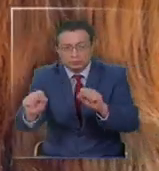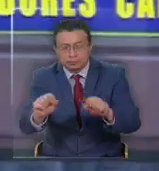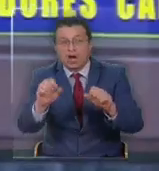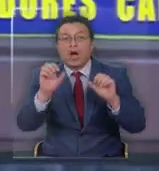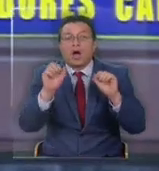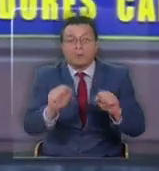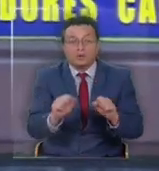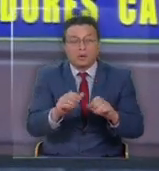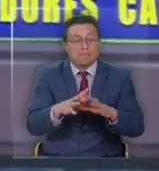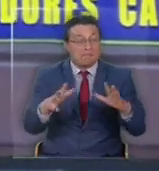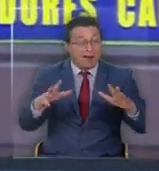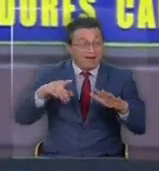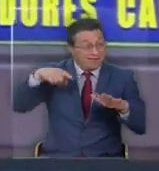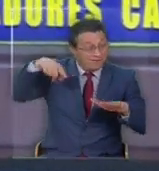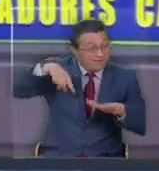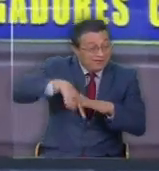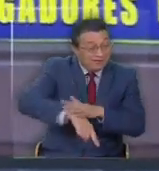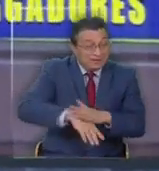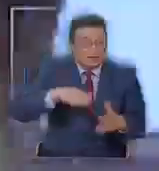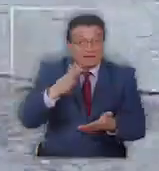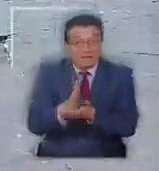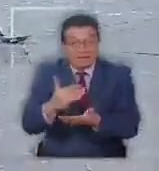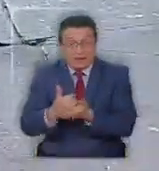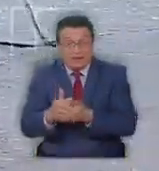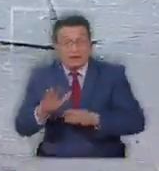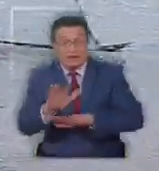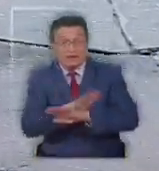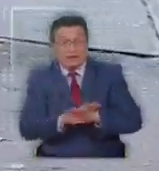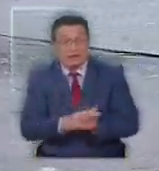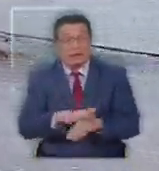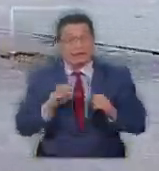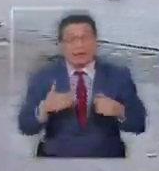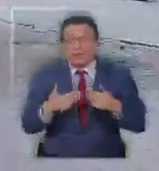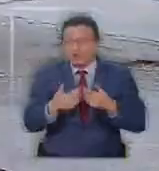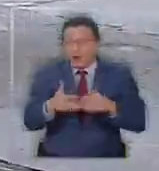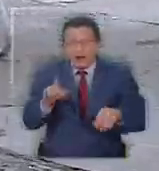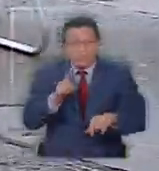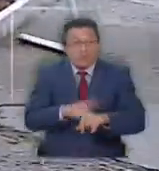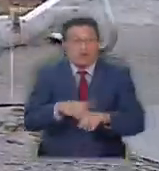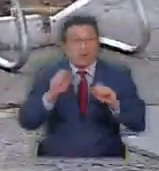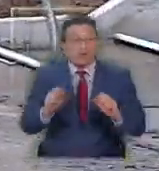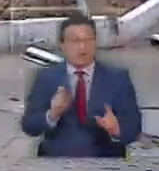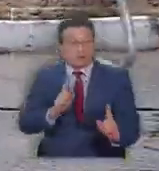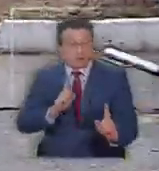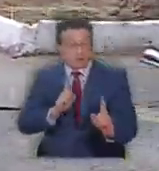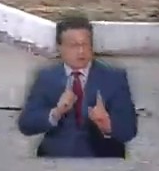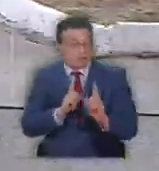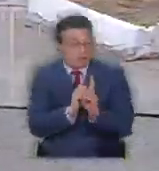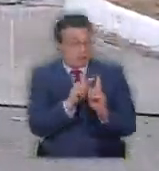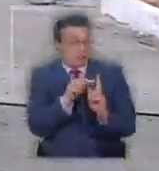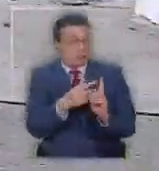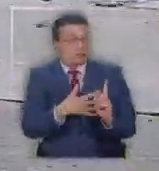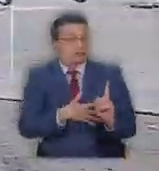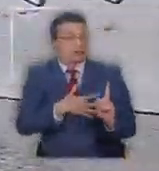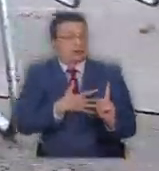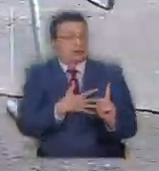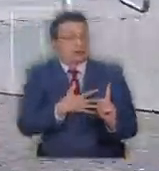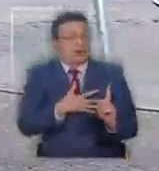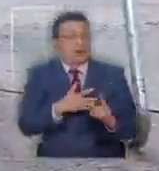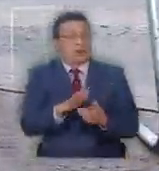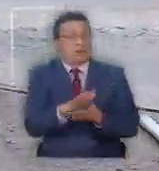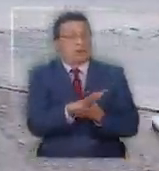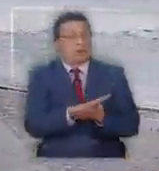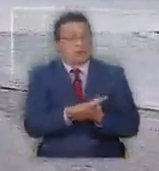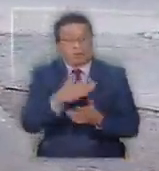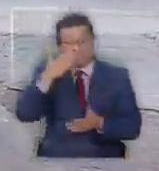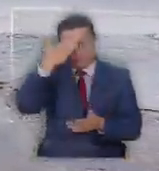se extremen las medidas de precaución, tarde o temprano podríamos toparnos con alguien que tenga algún síntoma, como por ejemplo